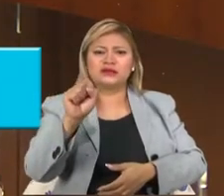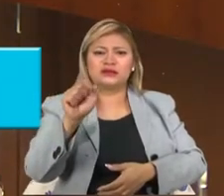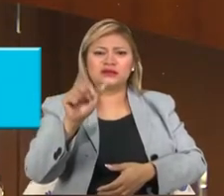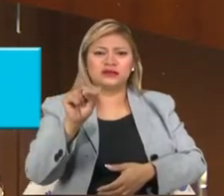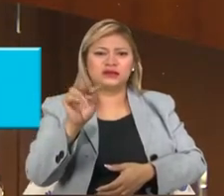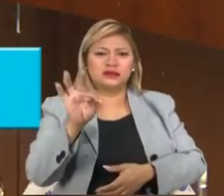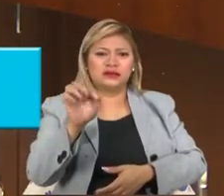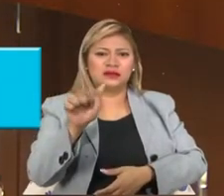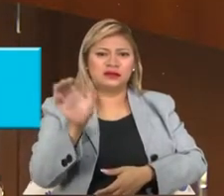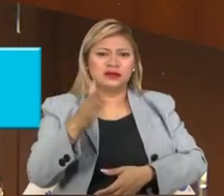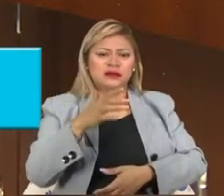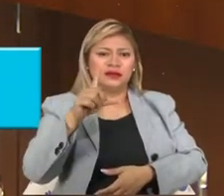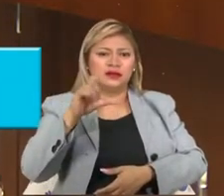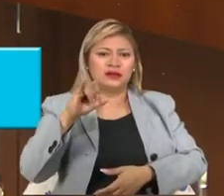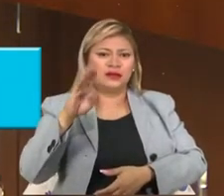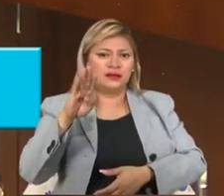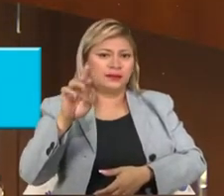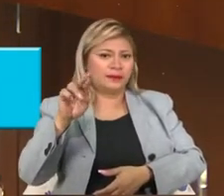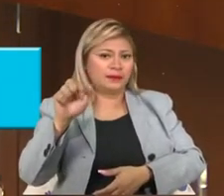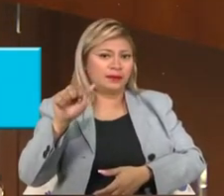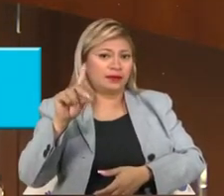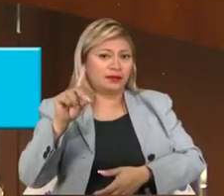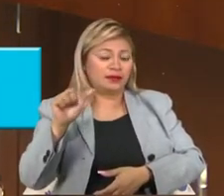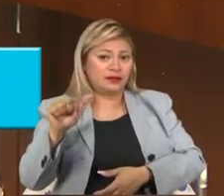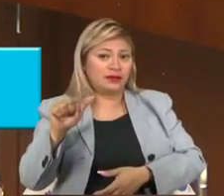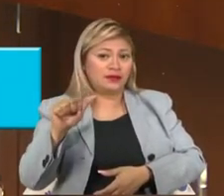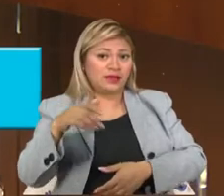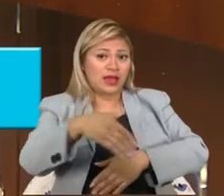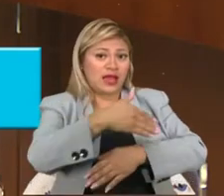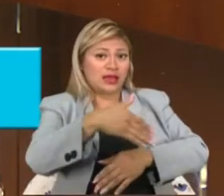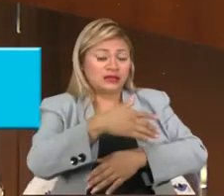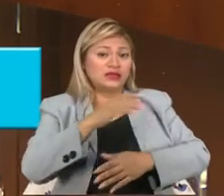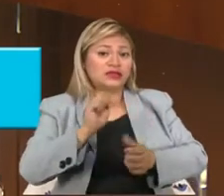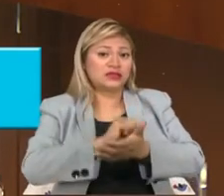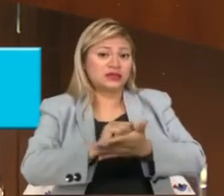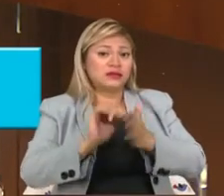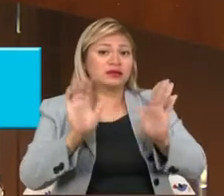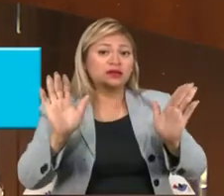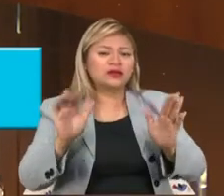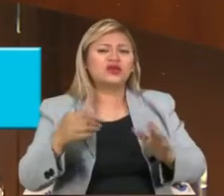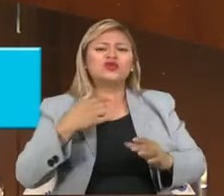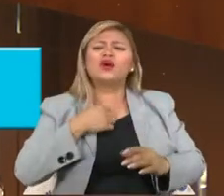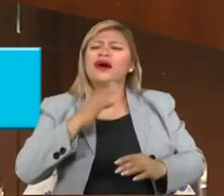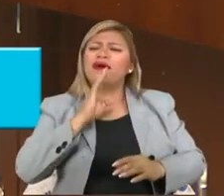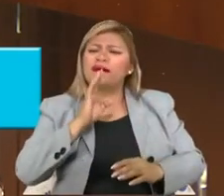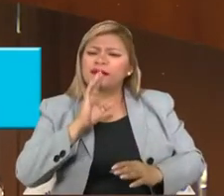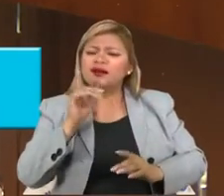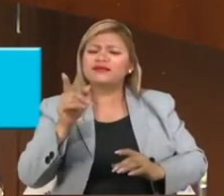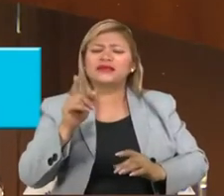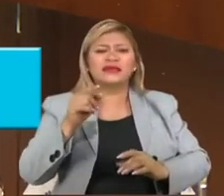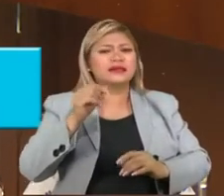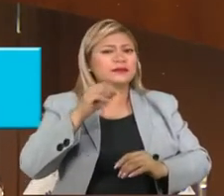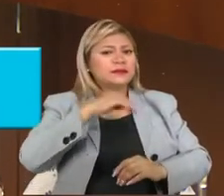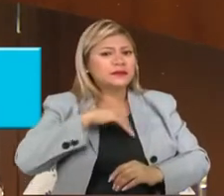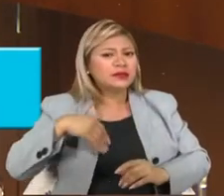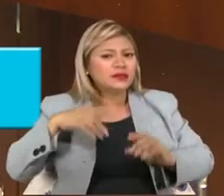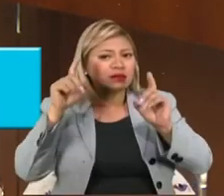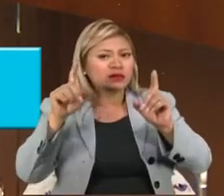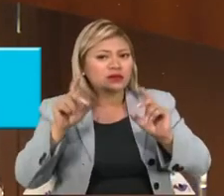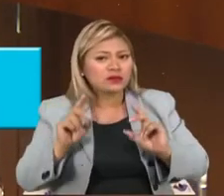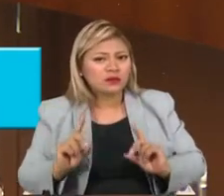la directora regional y con la ministra de Educación para entender el entuerto legal que se ha